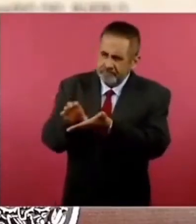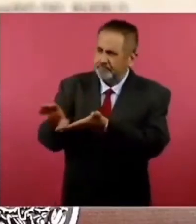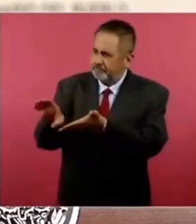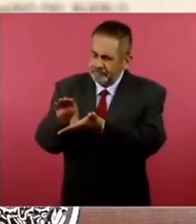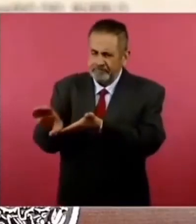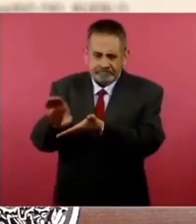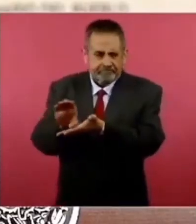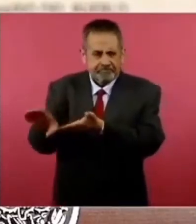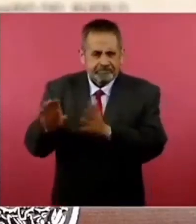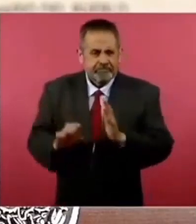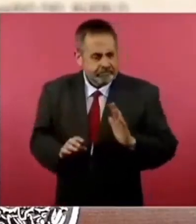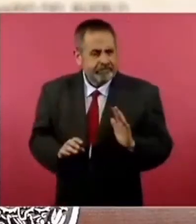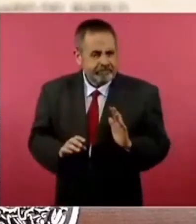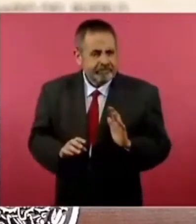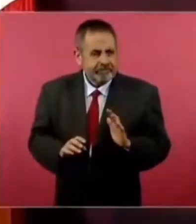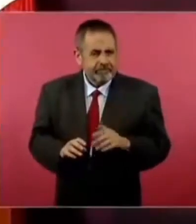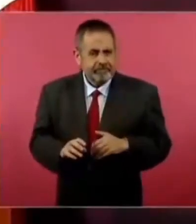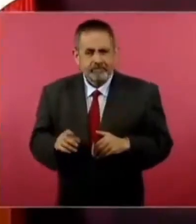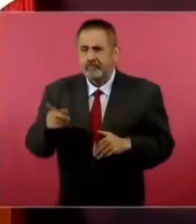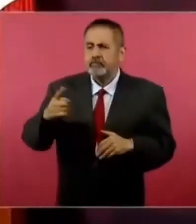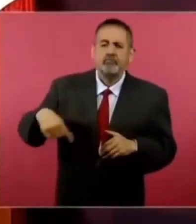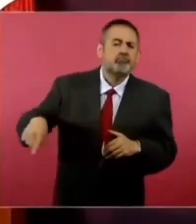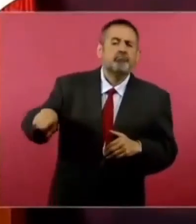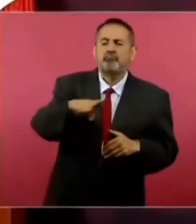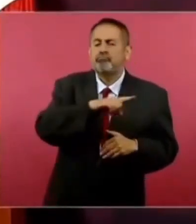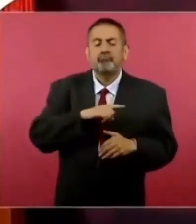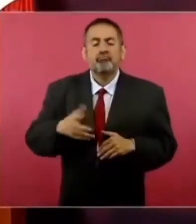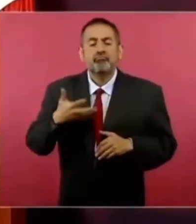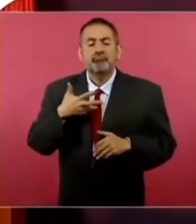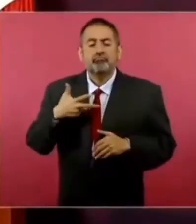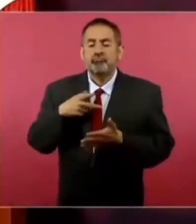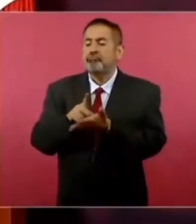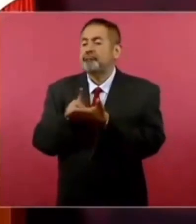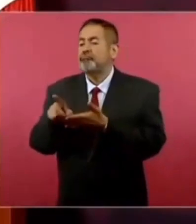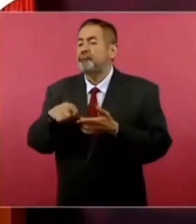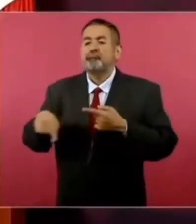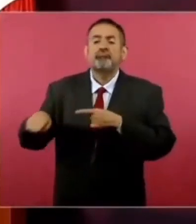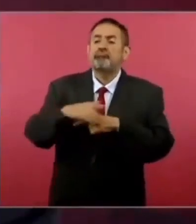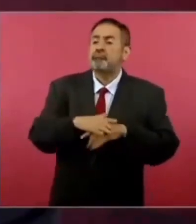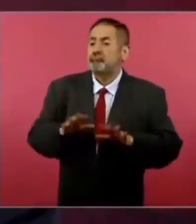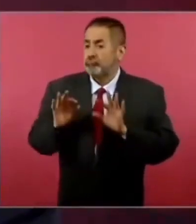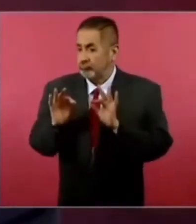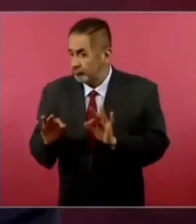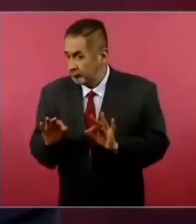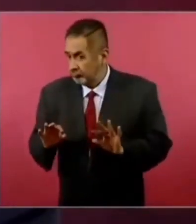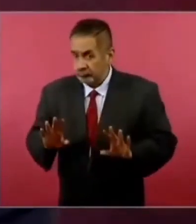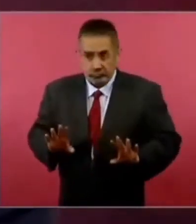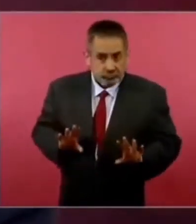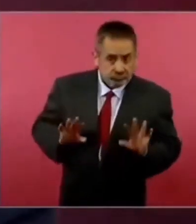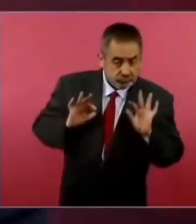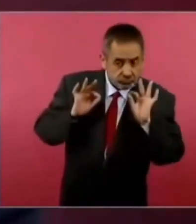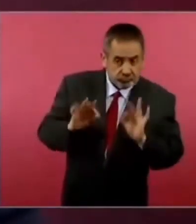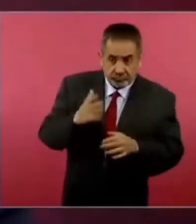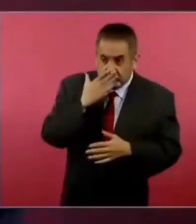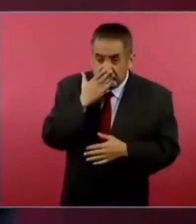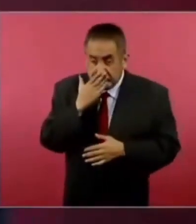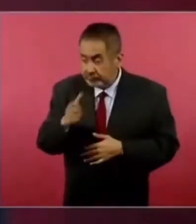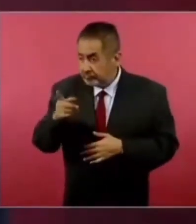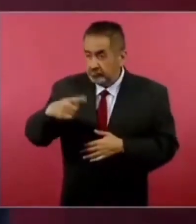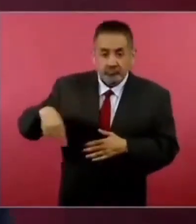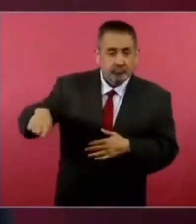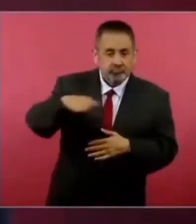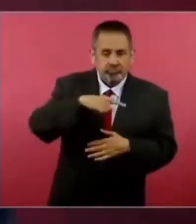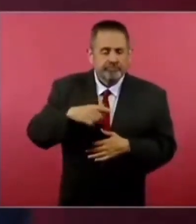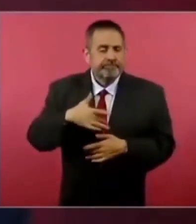Nosotros lo que queremos es que se establezca un estado de bienestar, que el ser humano